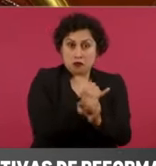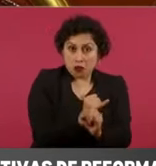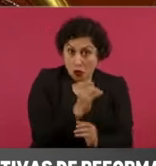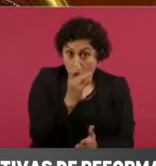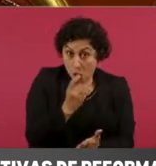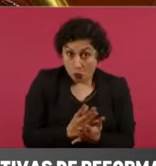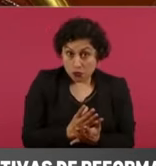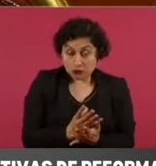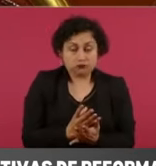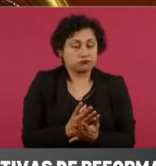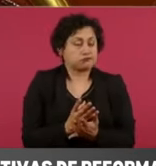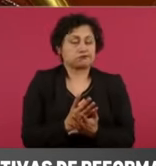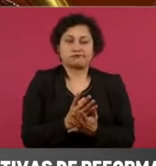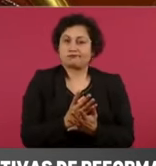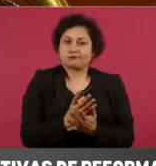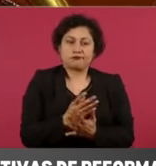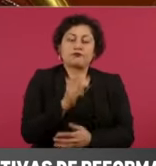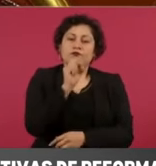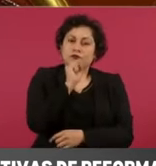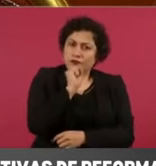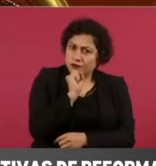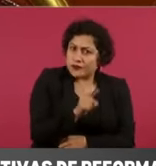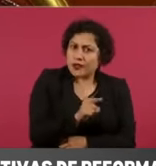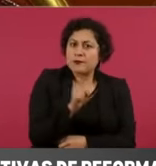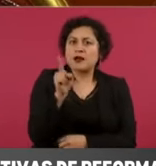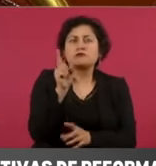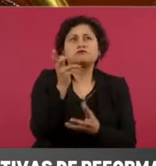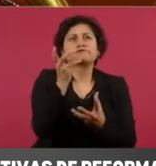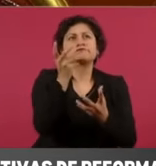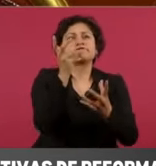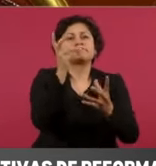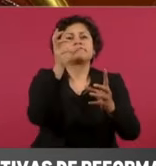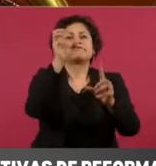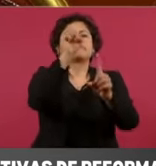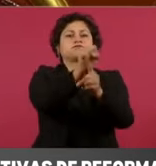mayor énfasis, por la justicia.